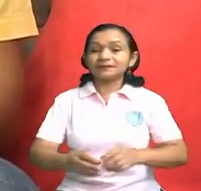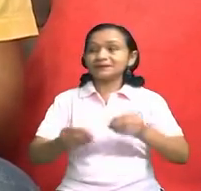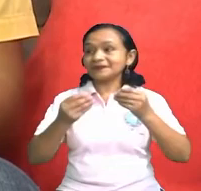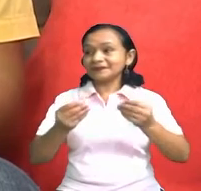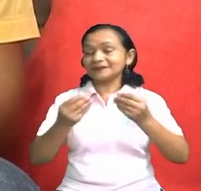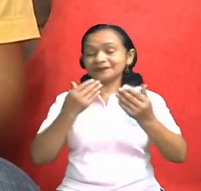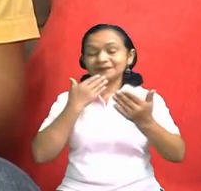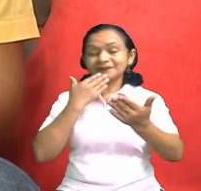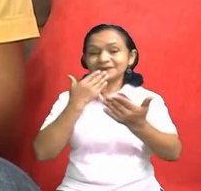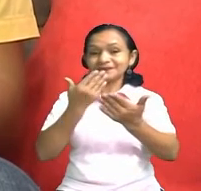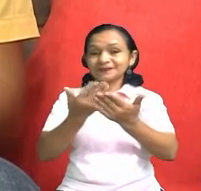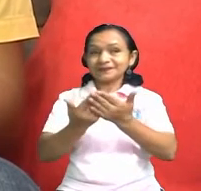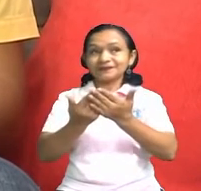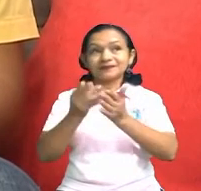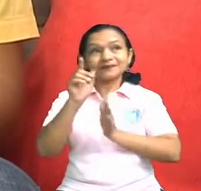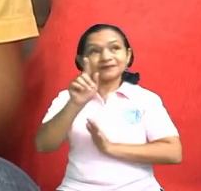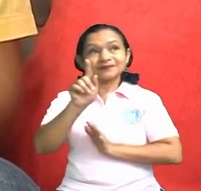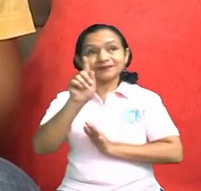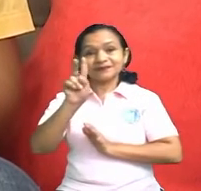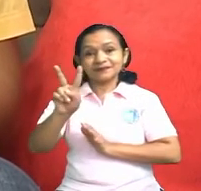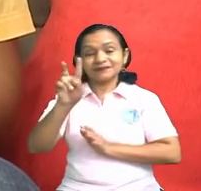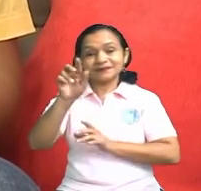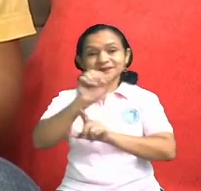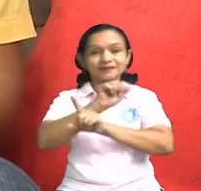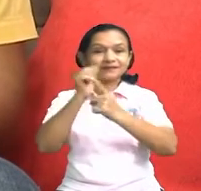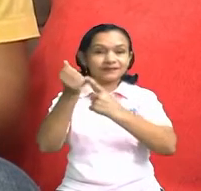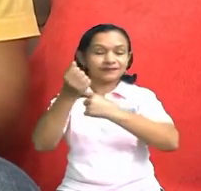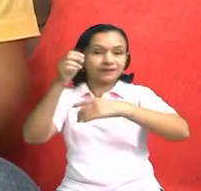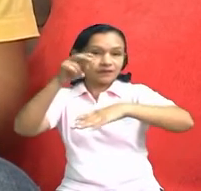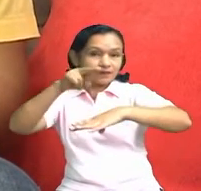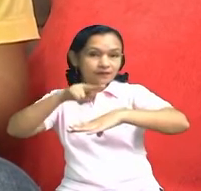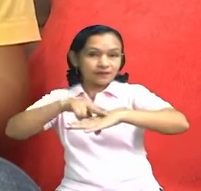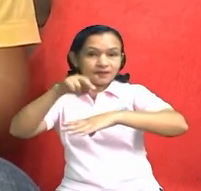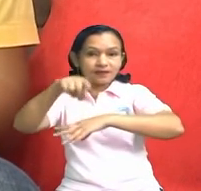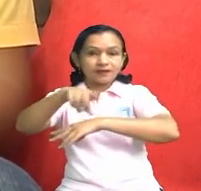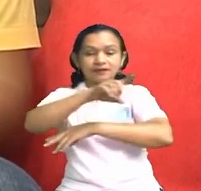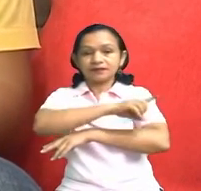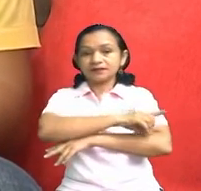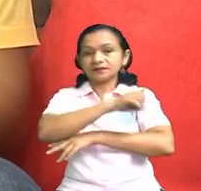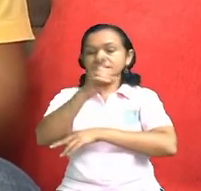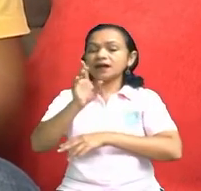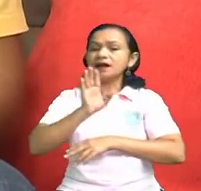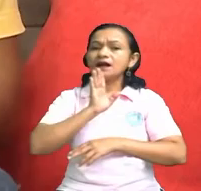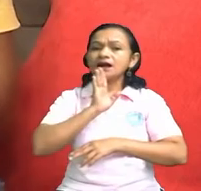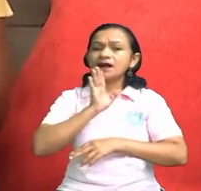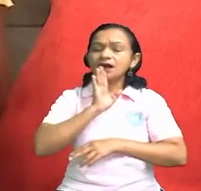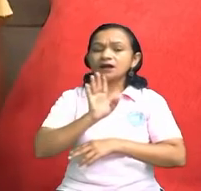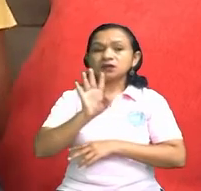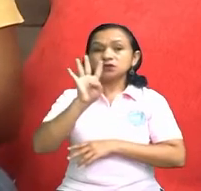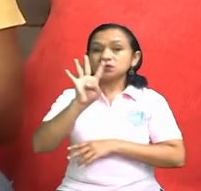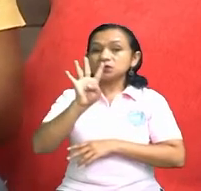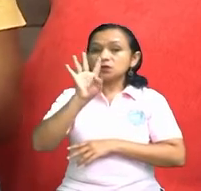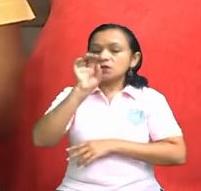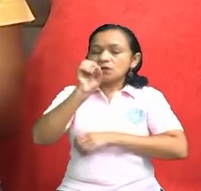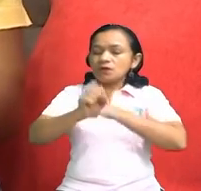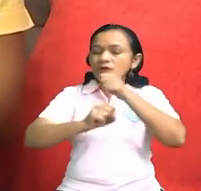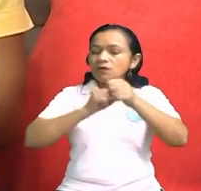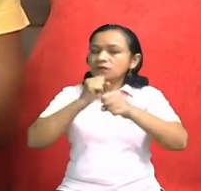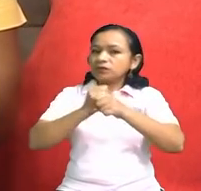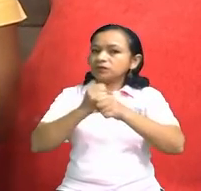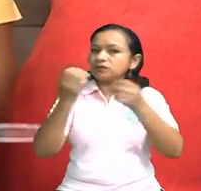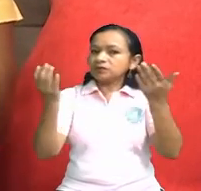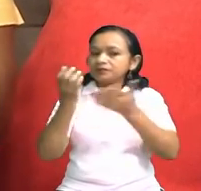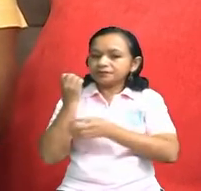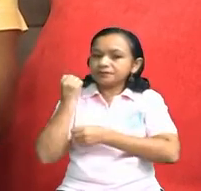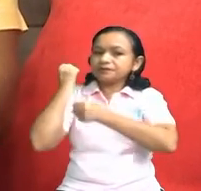Muchísimas gracias por continuar en sintonía de su programa desde el Parlamento. Hoy, conversando sobre 40 años, 40